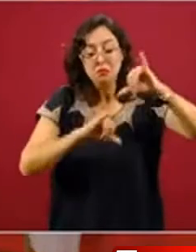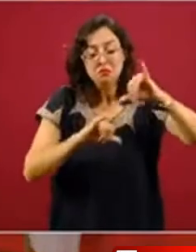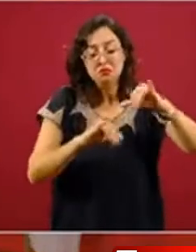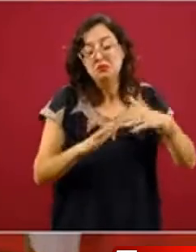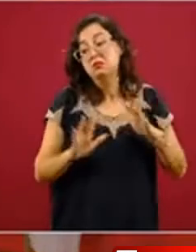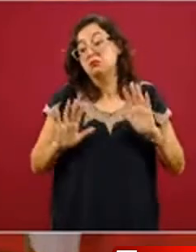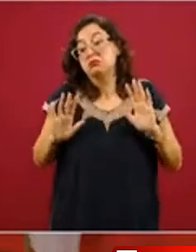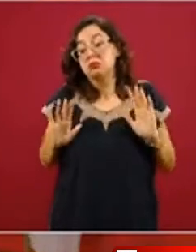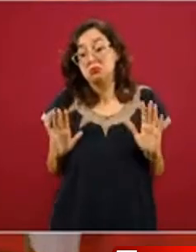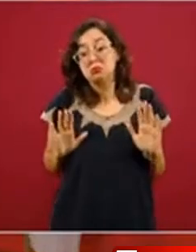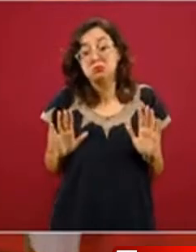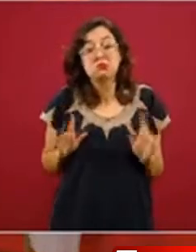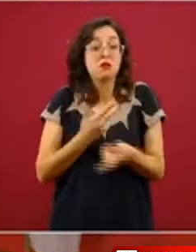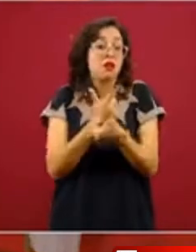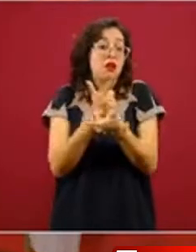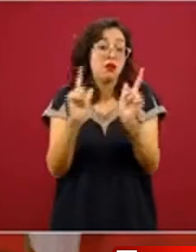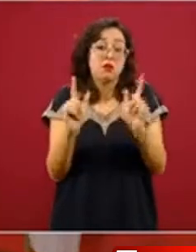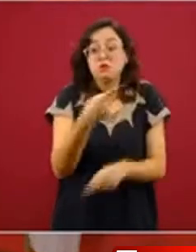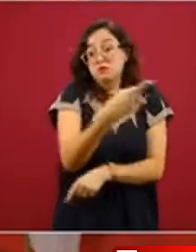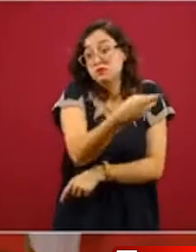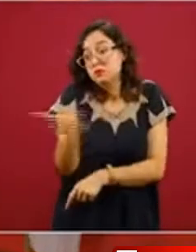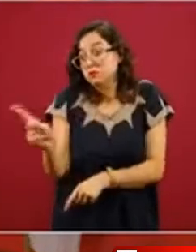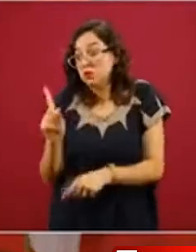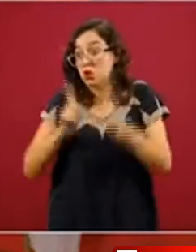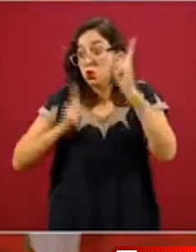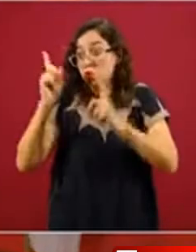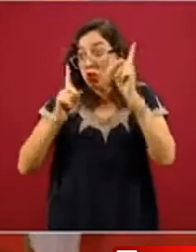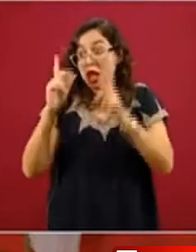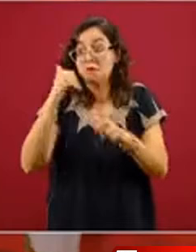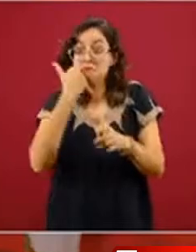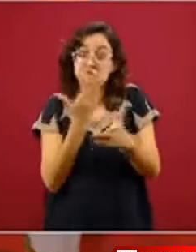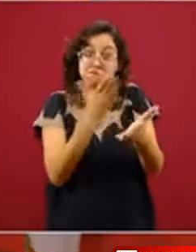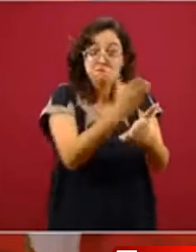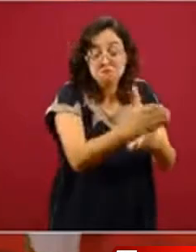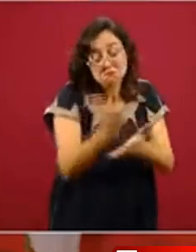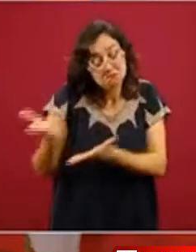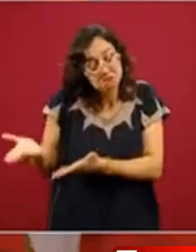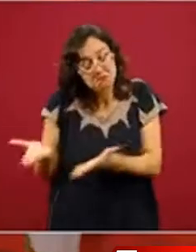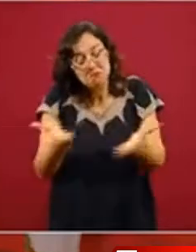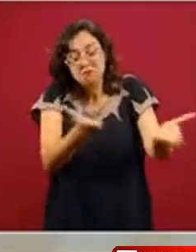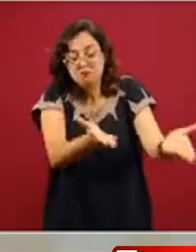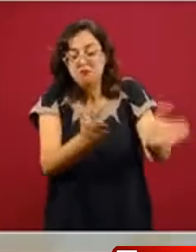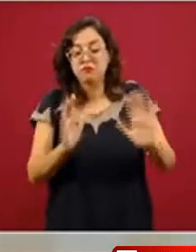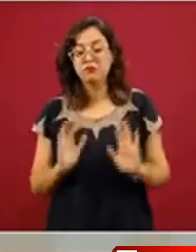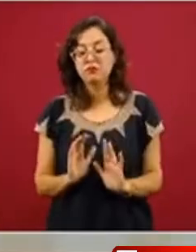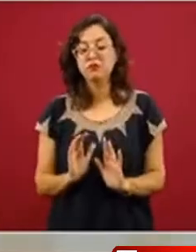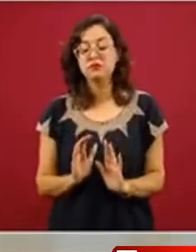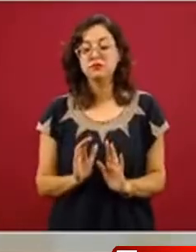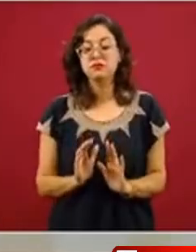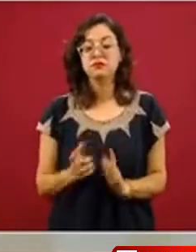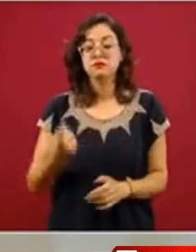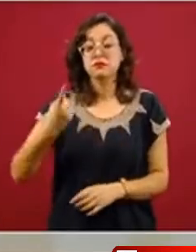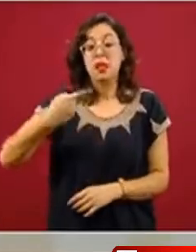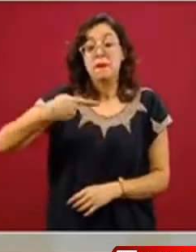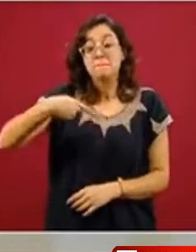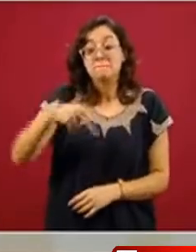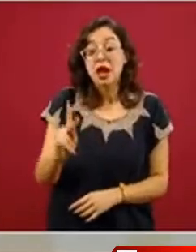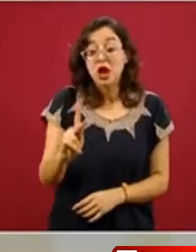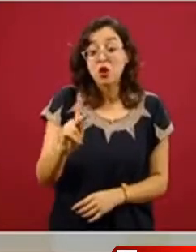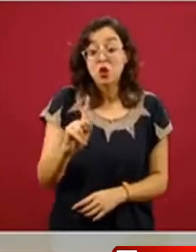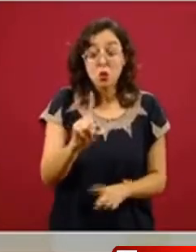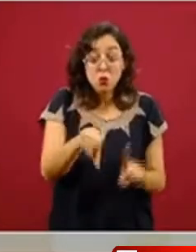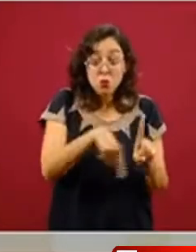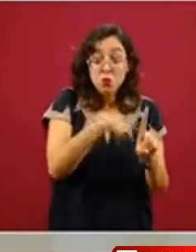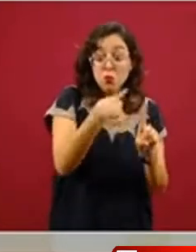las personas tengan la inquietud. Como se muestra en los datos que presentamos los viernes, la probabilidad de que